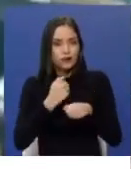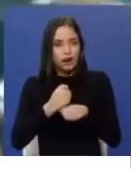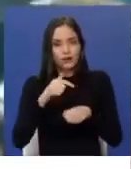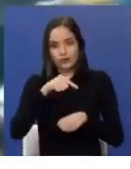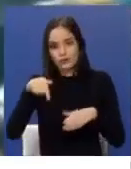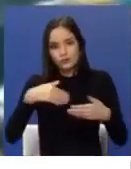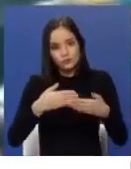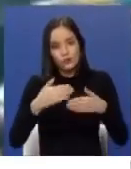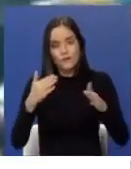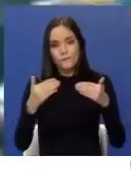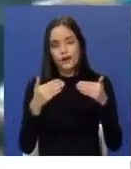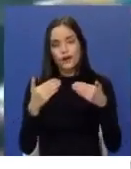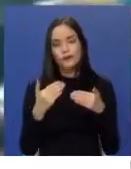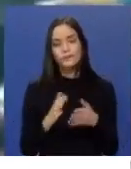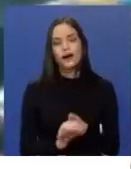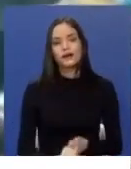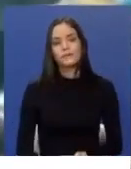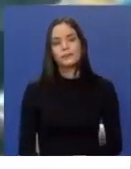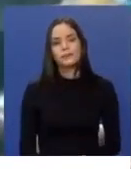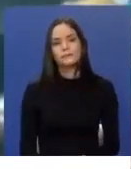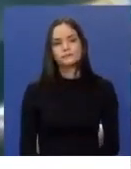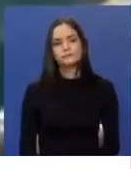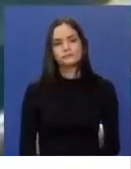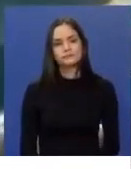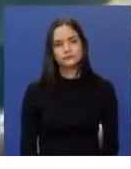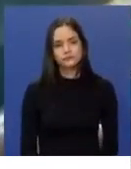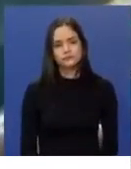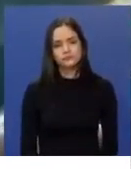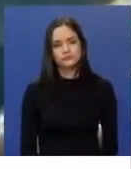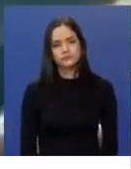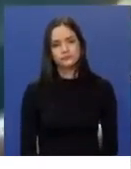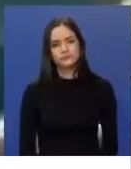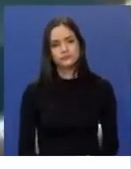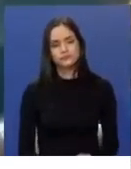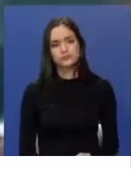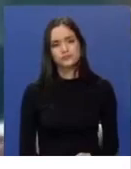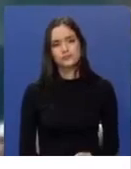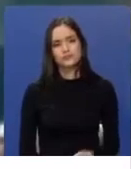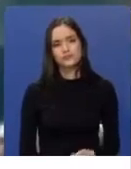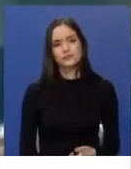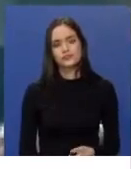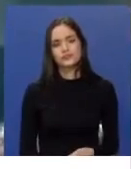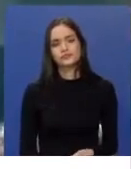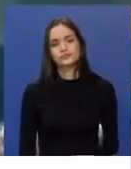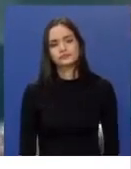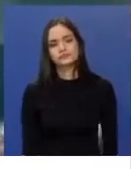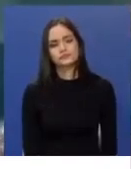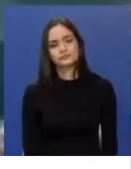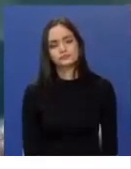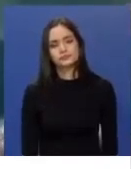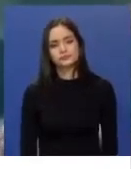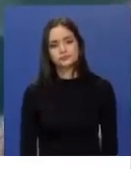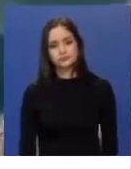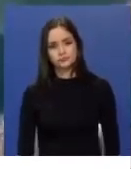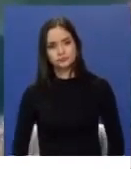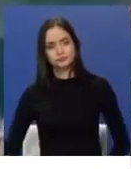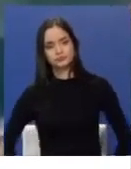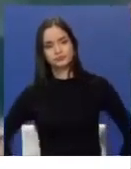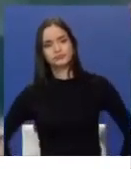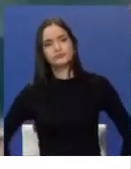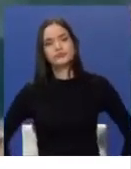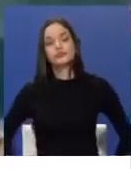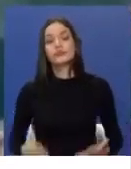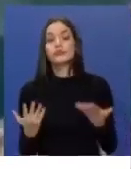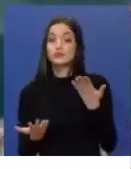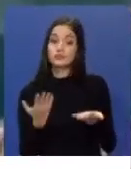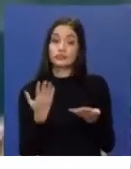protegido, solamente que si nosotros dejamos un espacio y decimos no, nosotros no estamos allí, entonces la gente va a querer invadir,